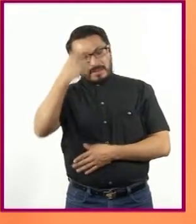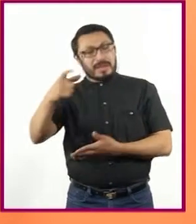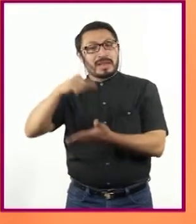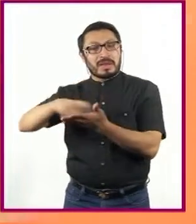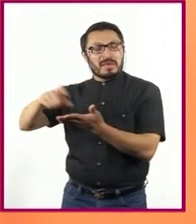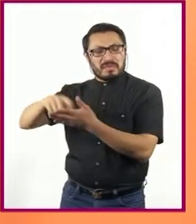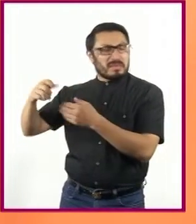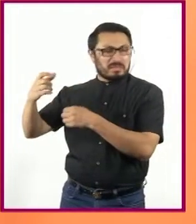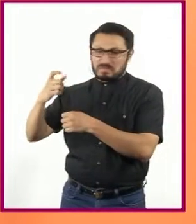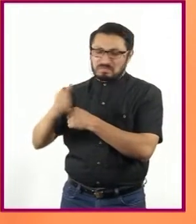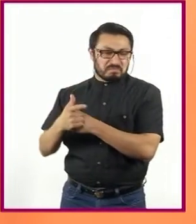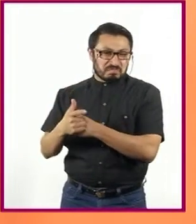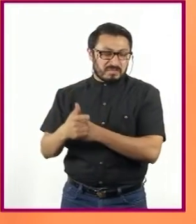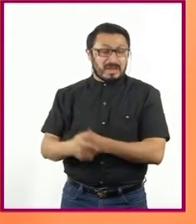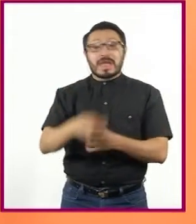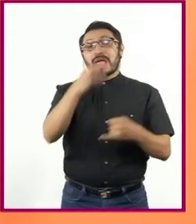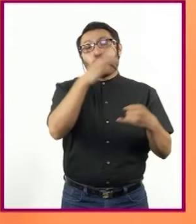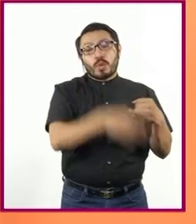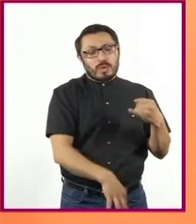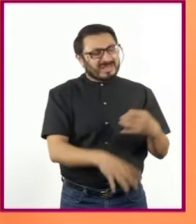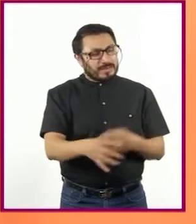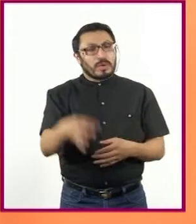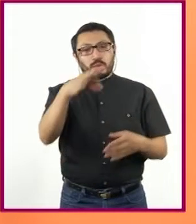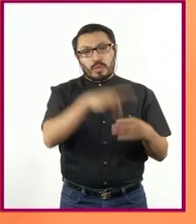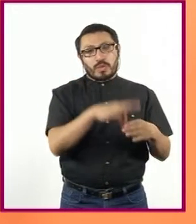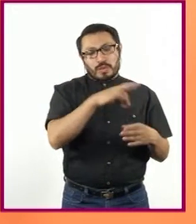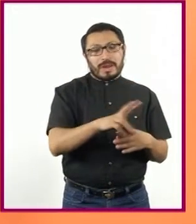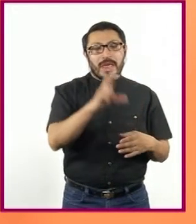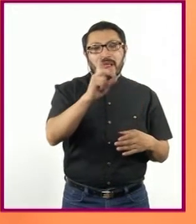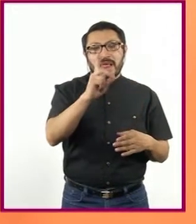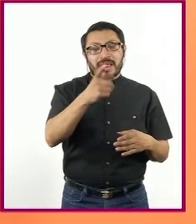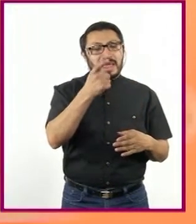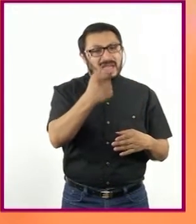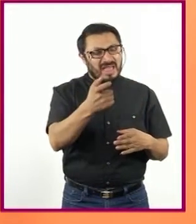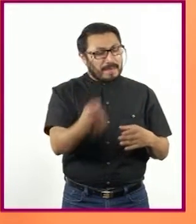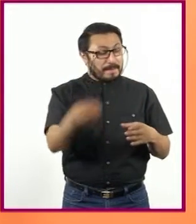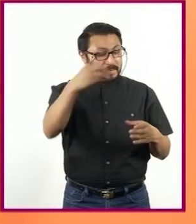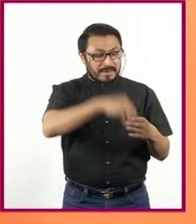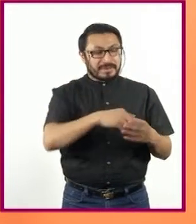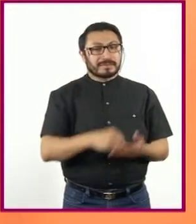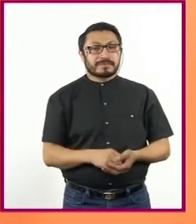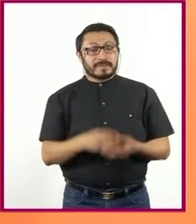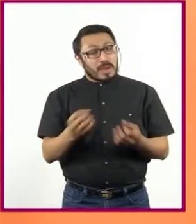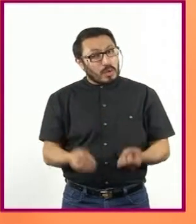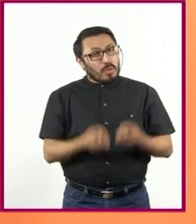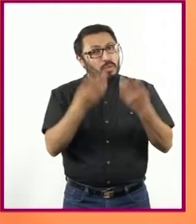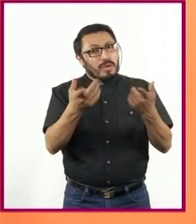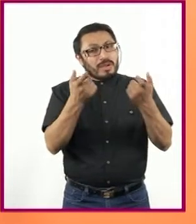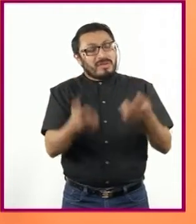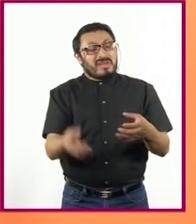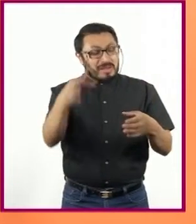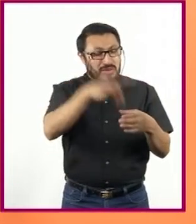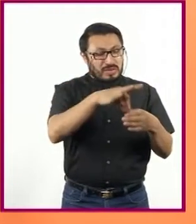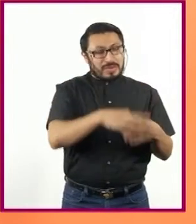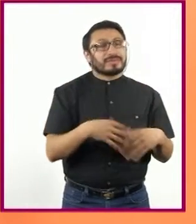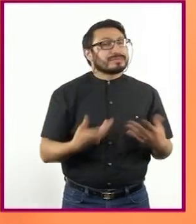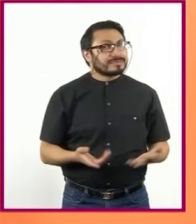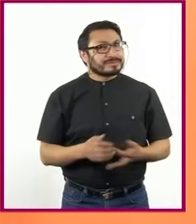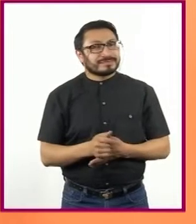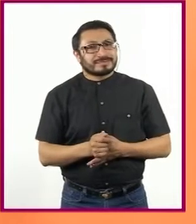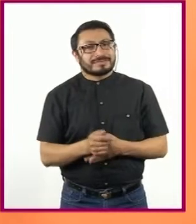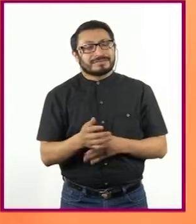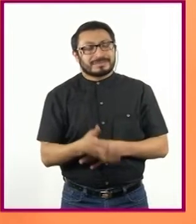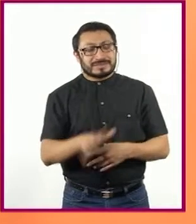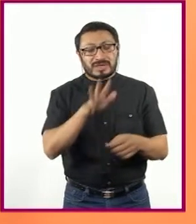compra. Y, por último, pudo ahorrar 30 pesos más. ¿Cuánto dinero tiene en la alcancía?